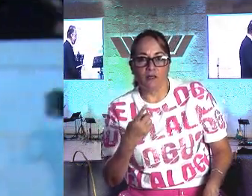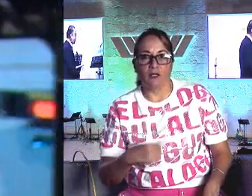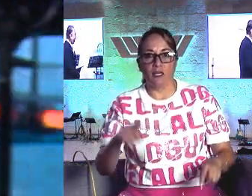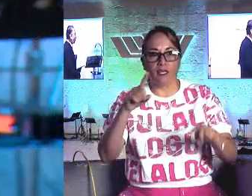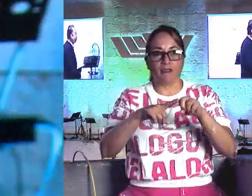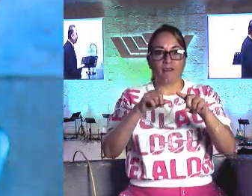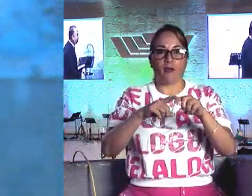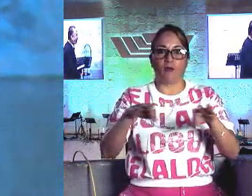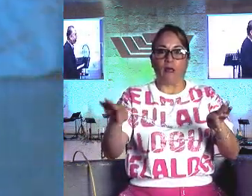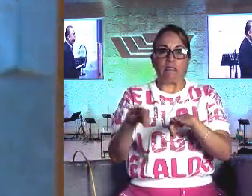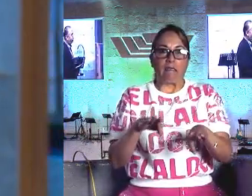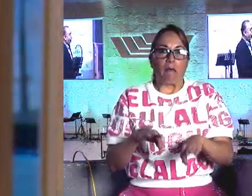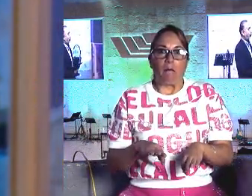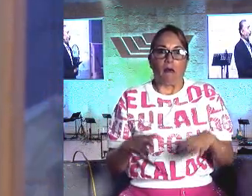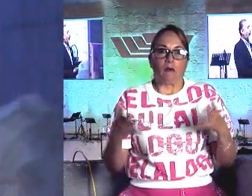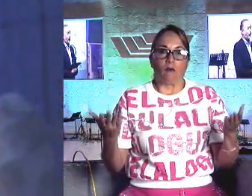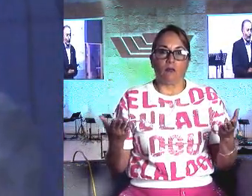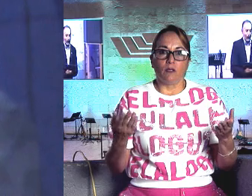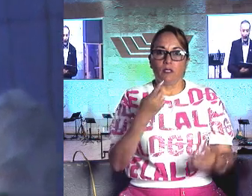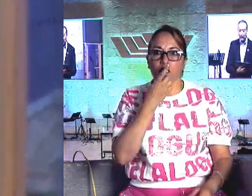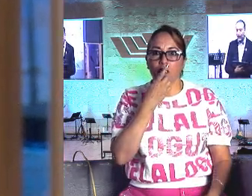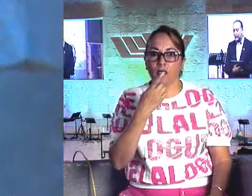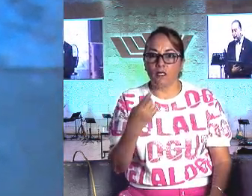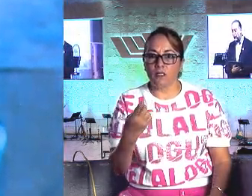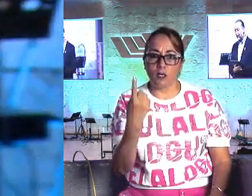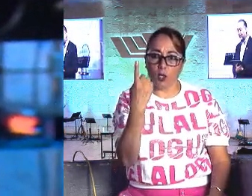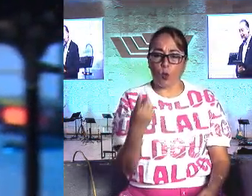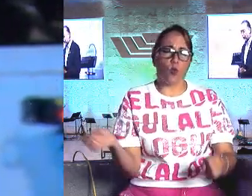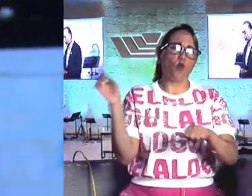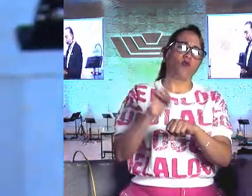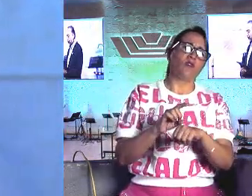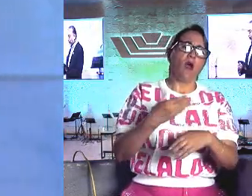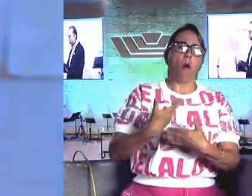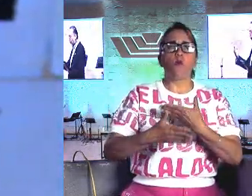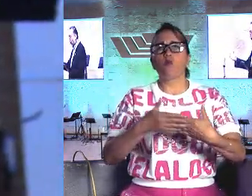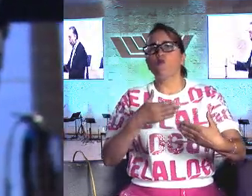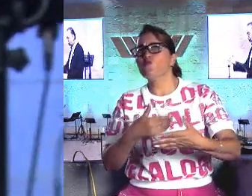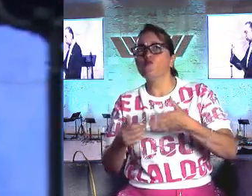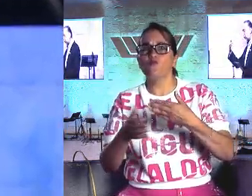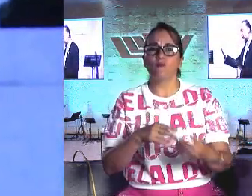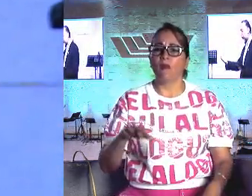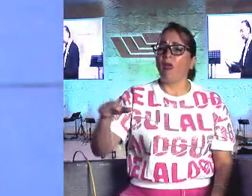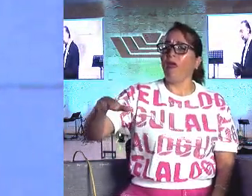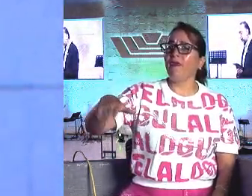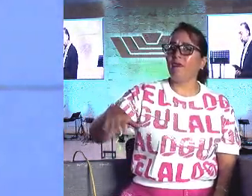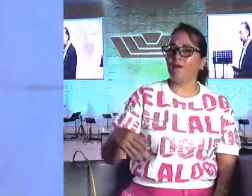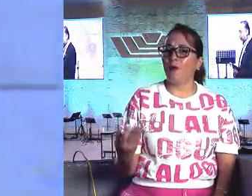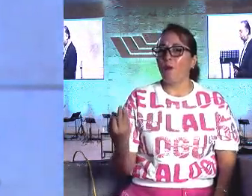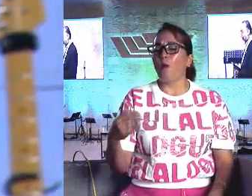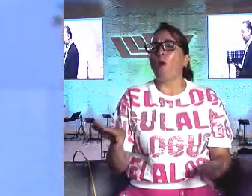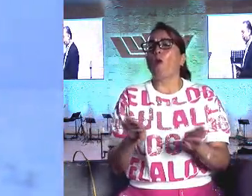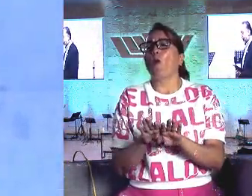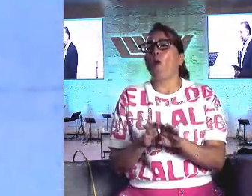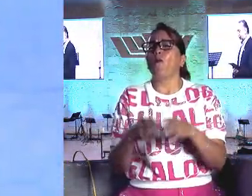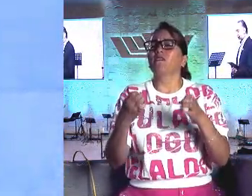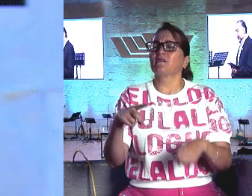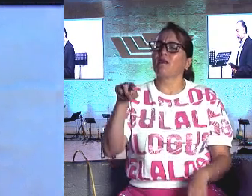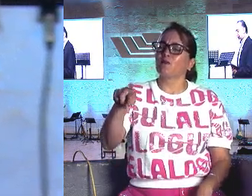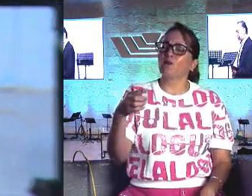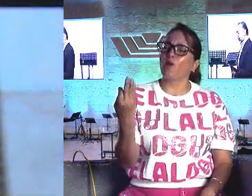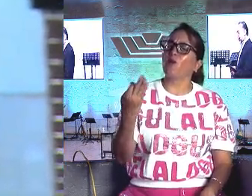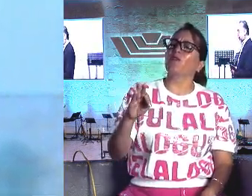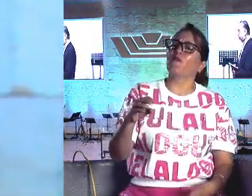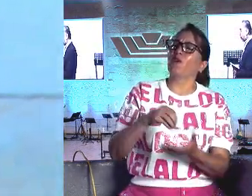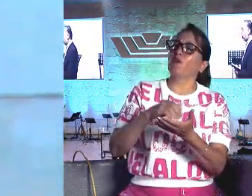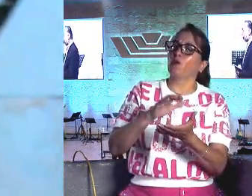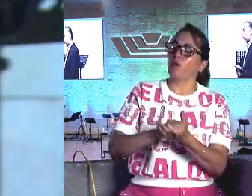Y para colmo de males me encuentro a mi amigo que se casó y le pregunto: oye, ¿cómo va tu matrimonio? Y